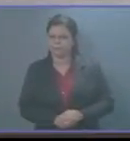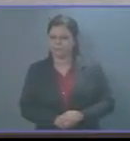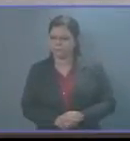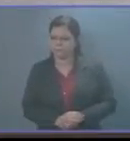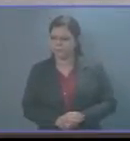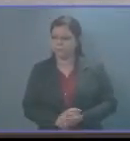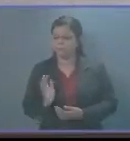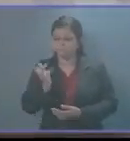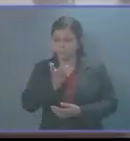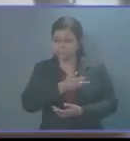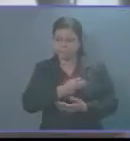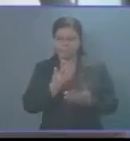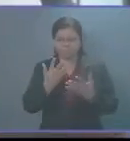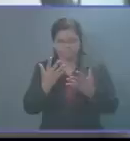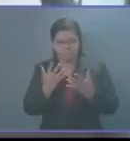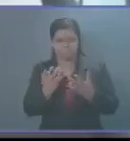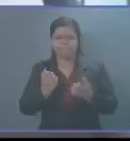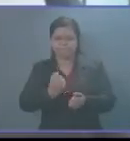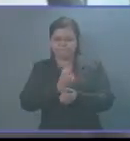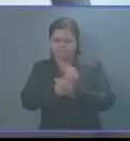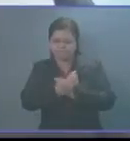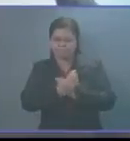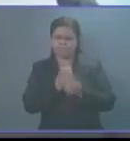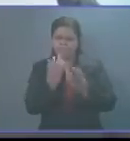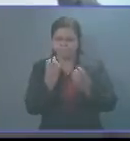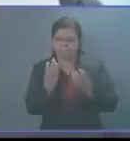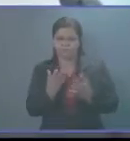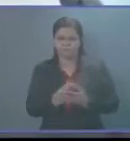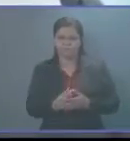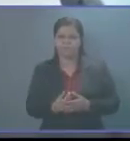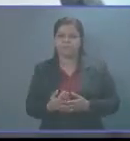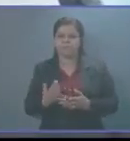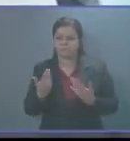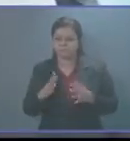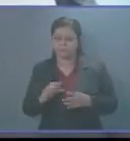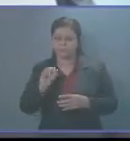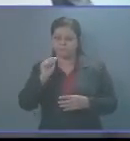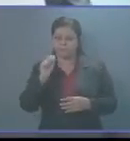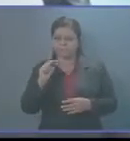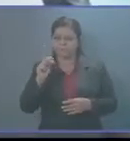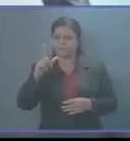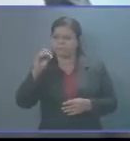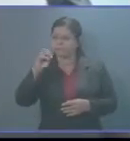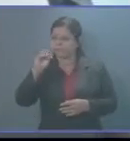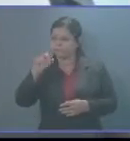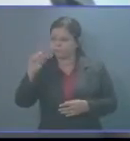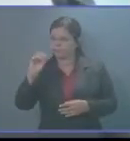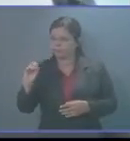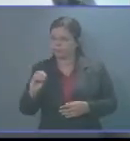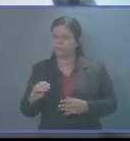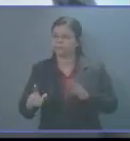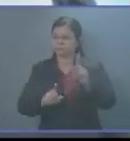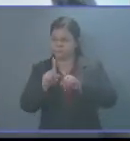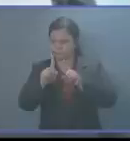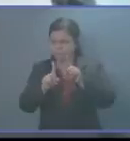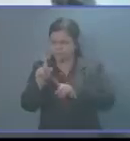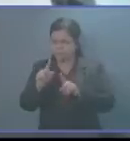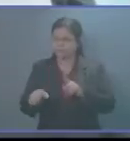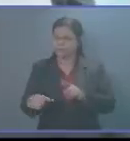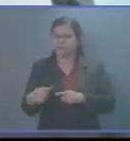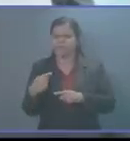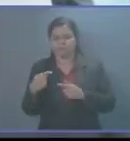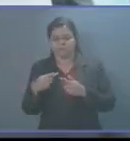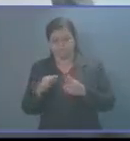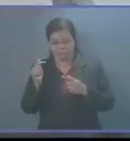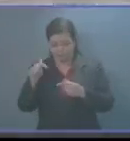Y le queremos, pues le queremos mucho al Padre. Estuvimos allá en San Lorenzo, en la iglesia de San Lorenzo en Santa Ana, siempre de cerca.